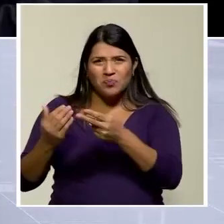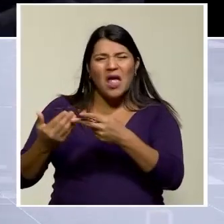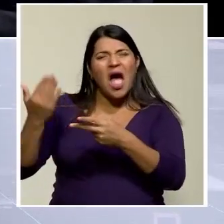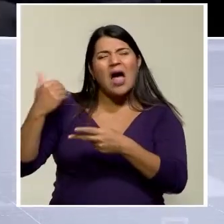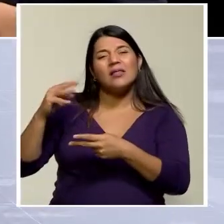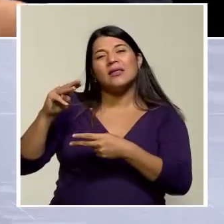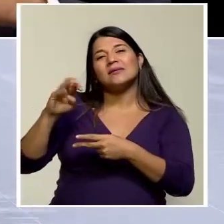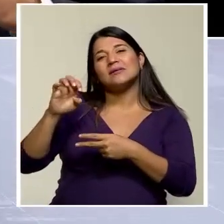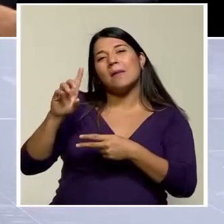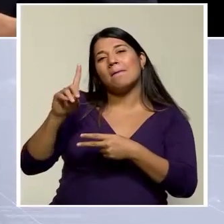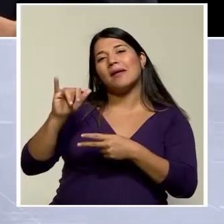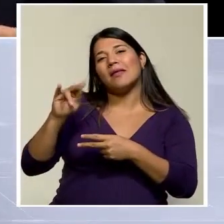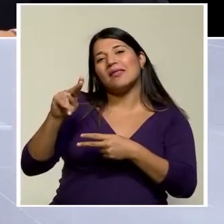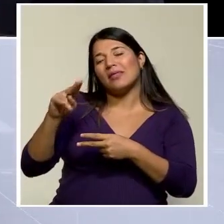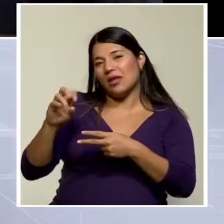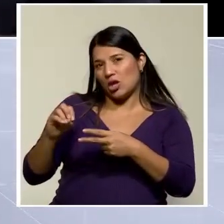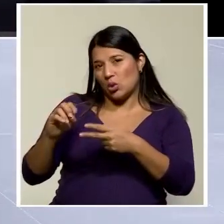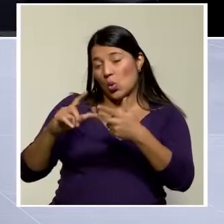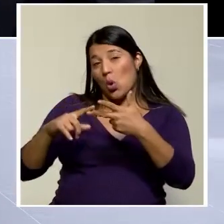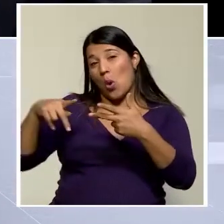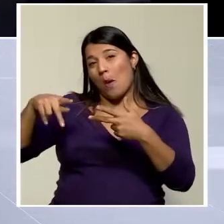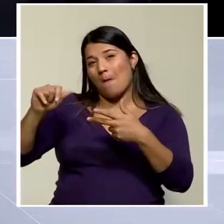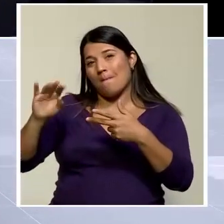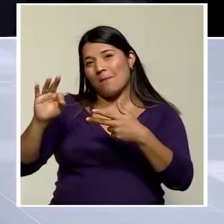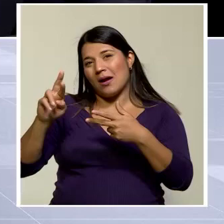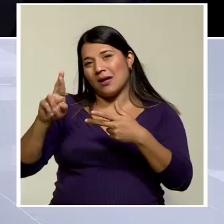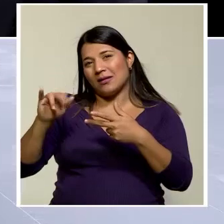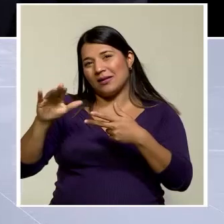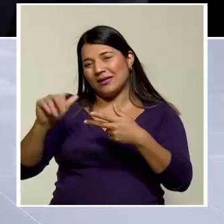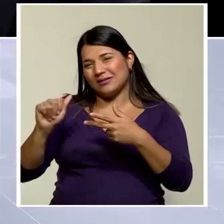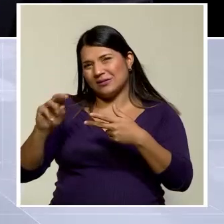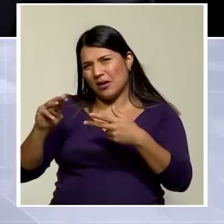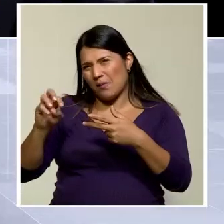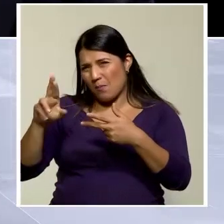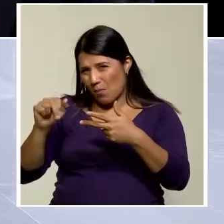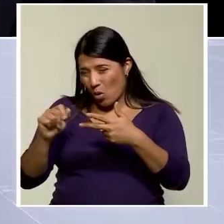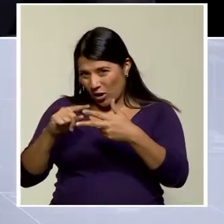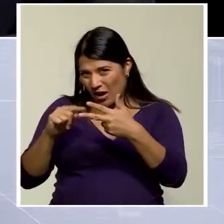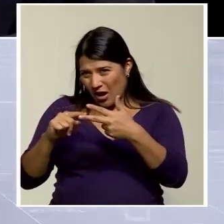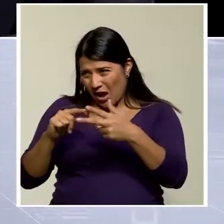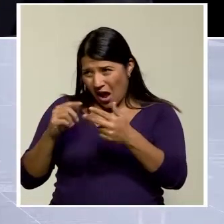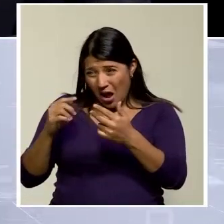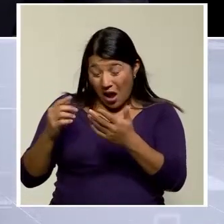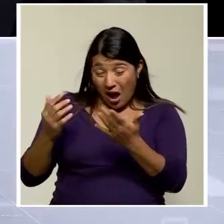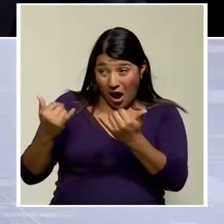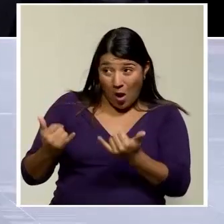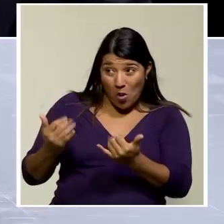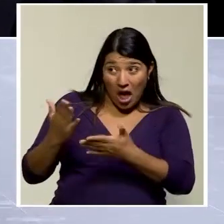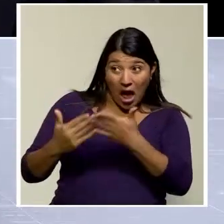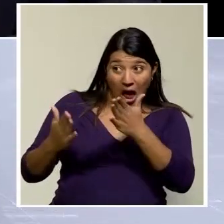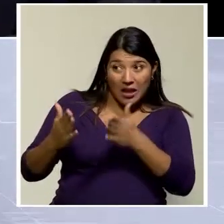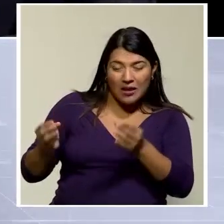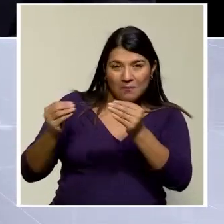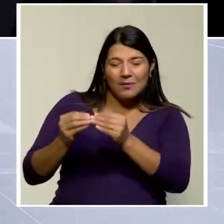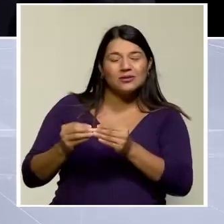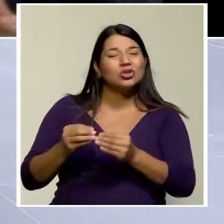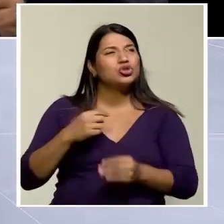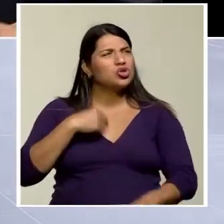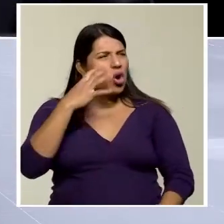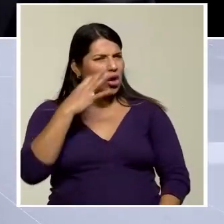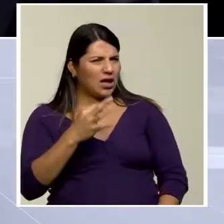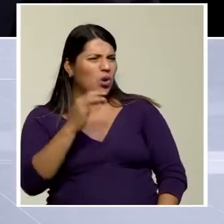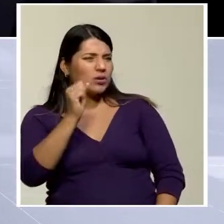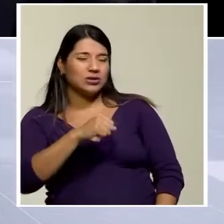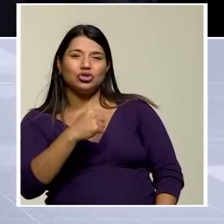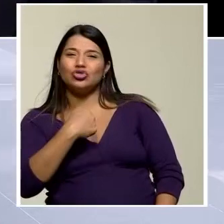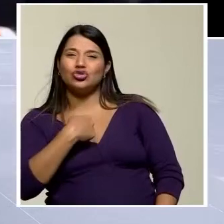Merino y doña Patricia Mora. Yo creo que sí, y eso a mí me tiene muy esperanzado, que yo no me veo como esos candidatos